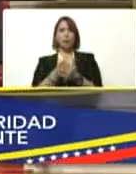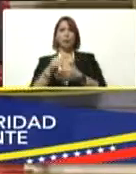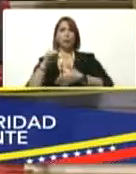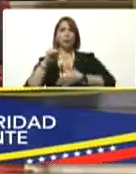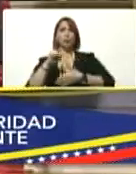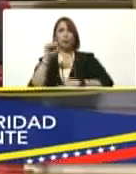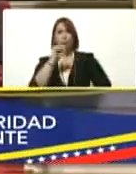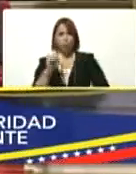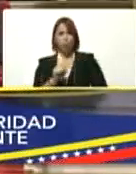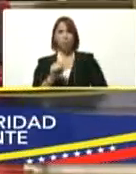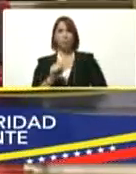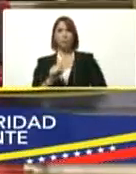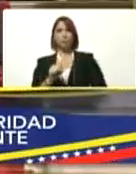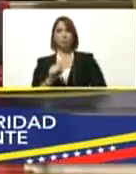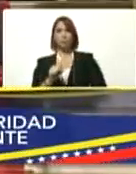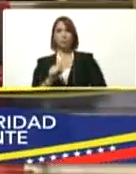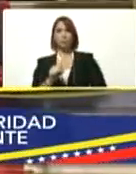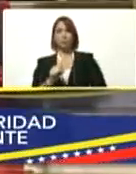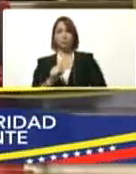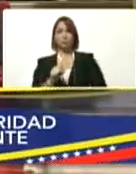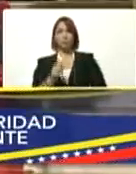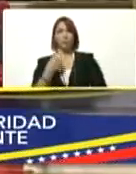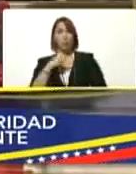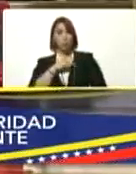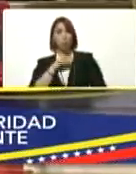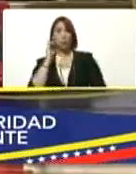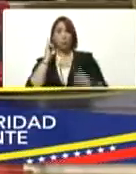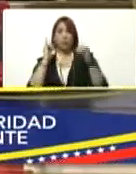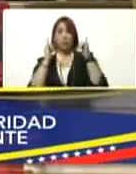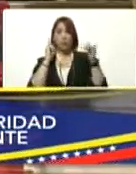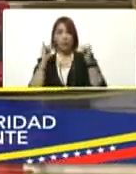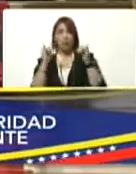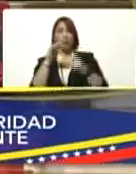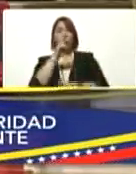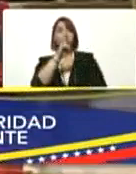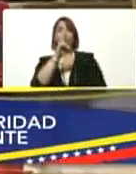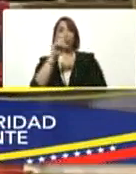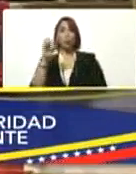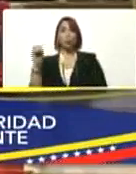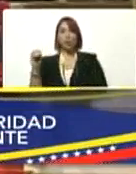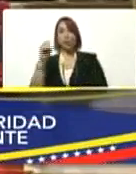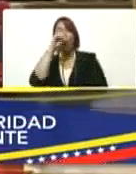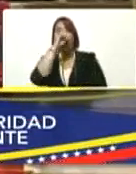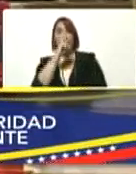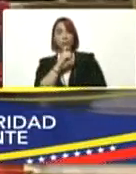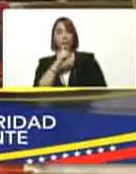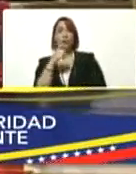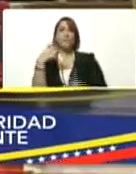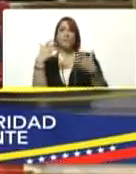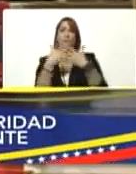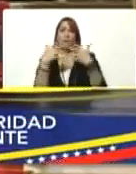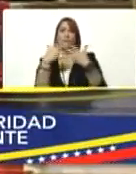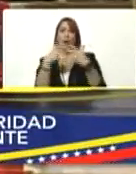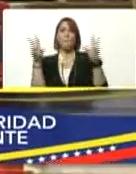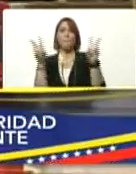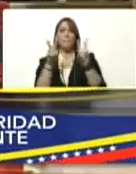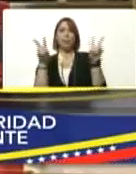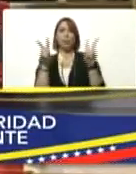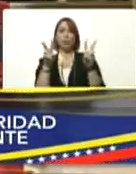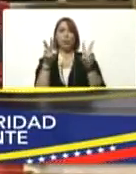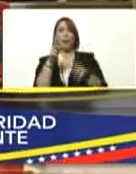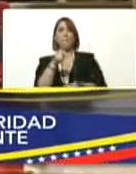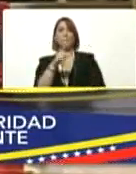dentro de unos días estaremos conmemorando los 200 años de la batalla y la victoria de Pichincha,